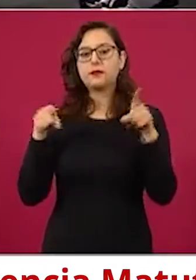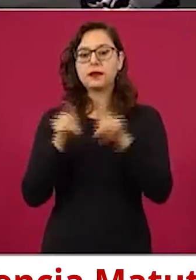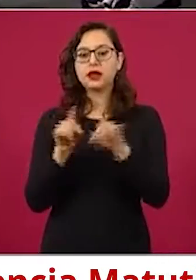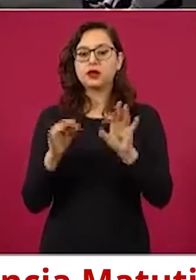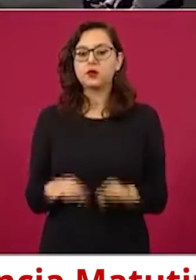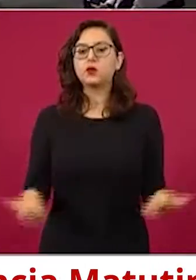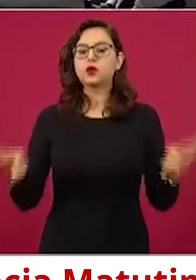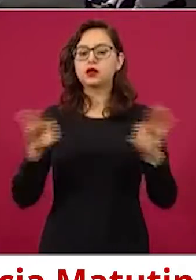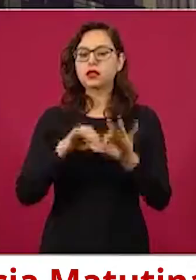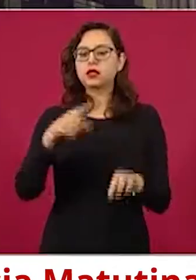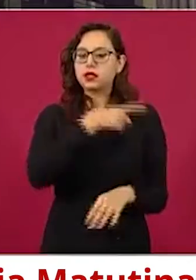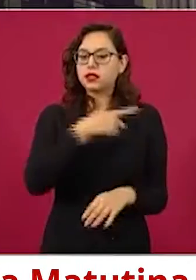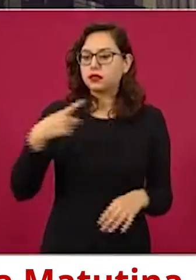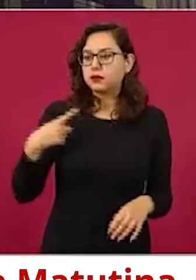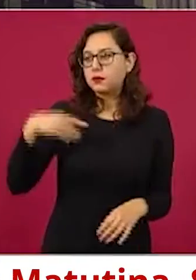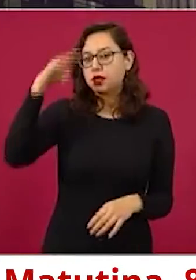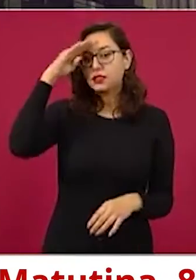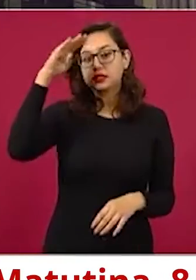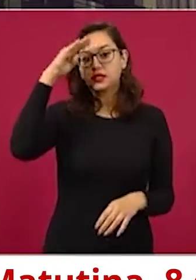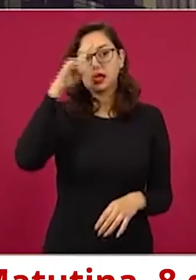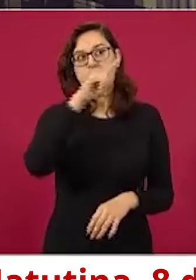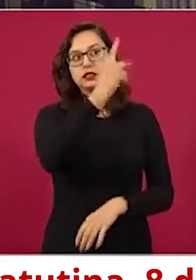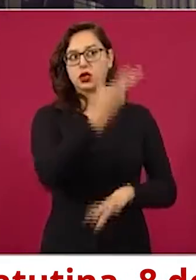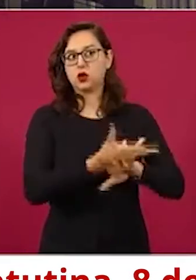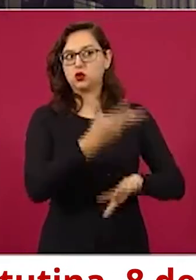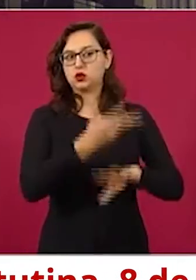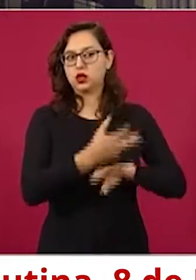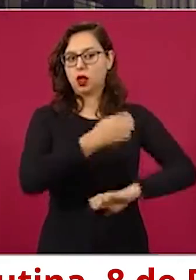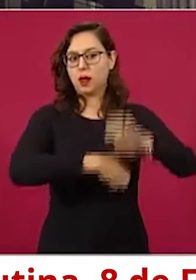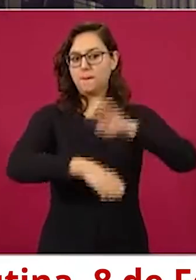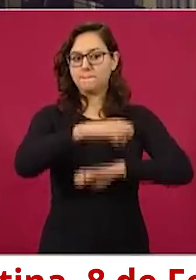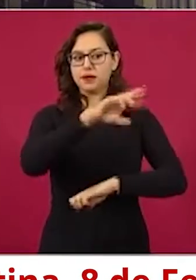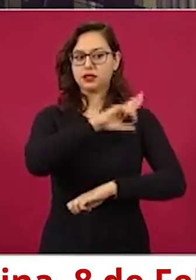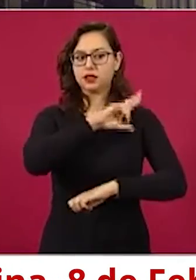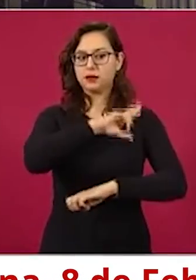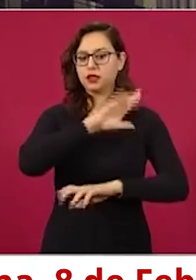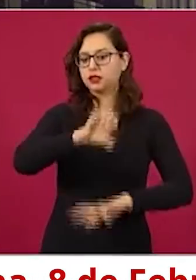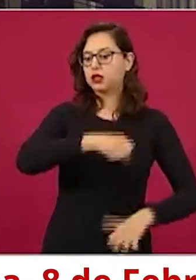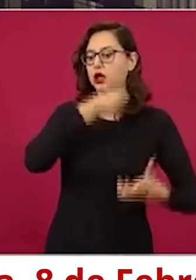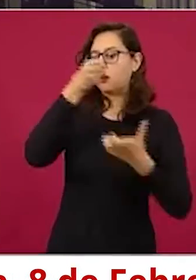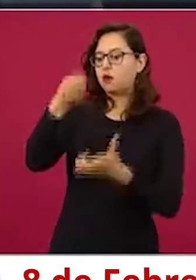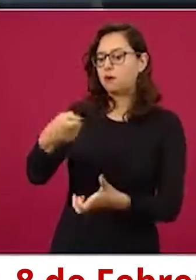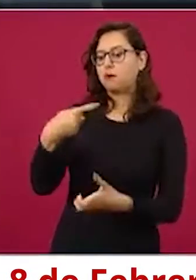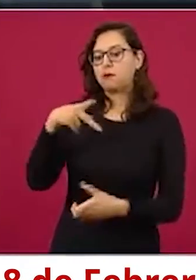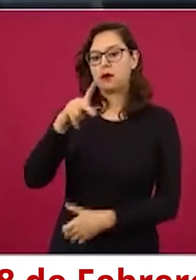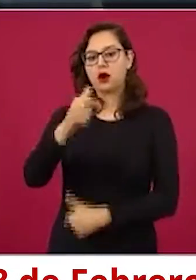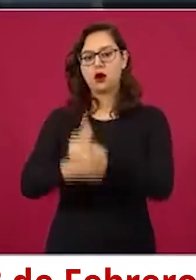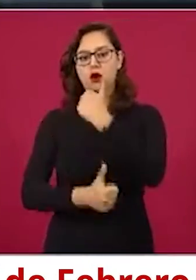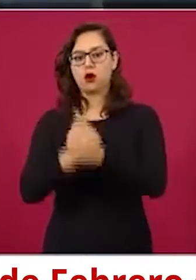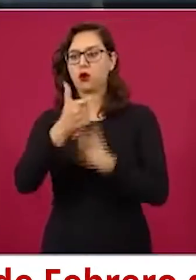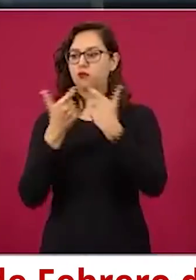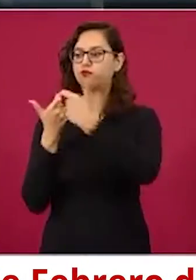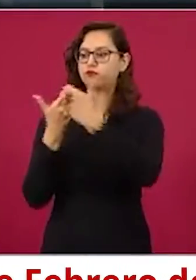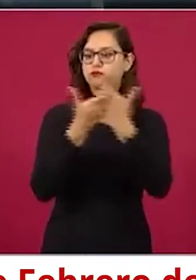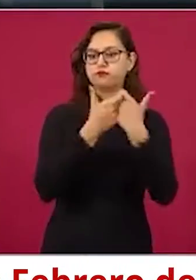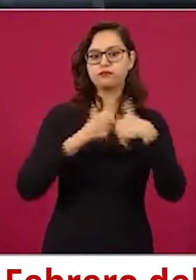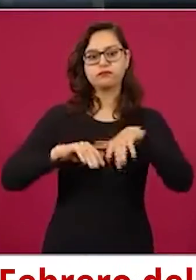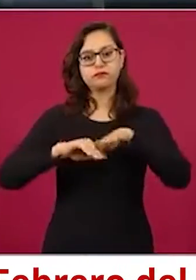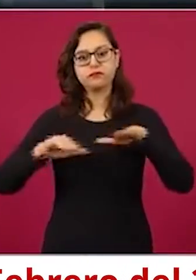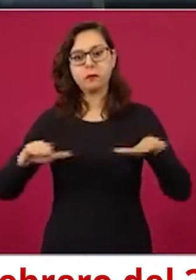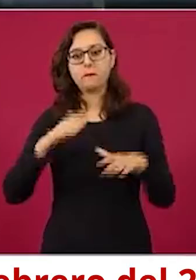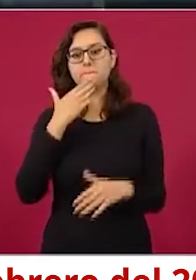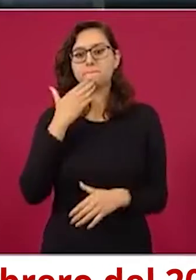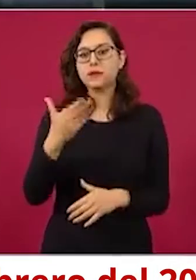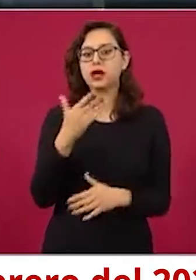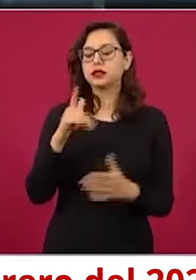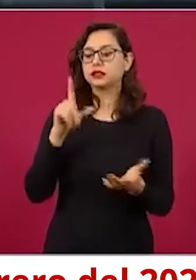por las inversiones de las empresas estadounidenses, pedía piso parejo para las mismas y que confiaba en que con los cambios que se puedan